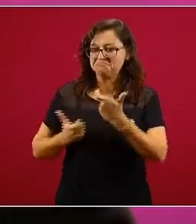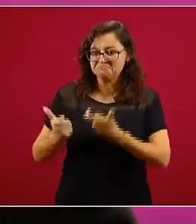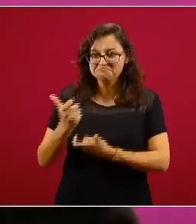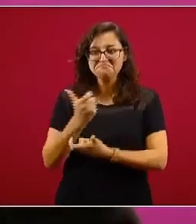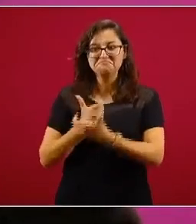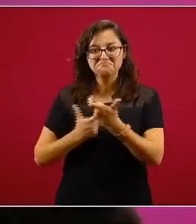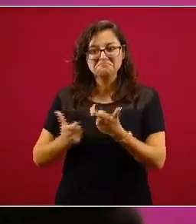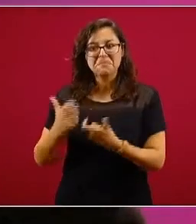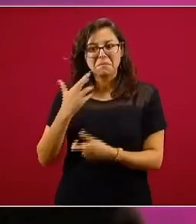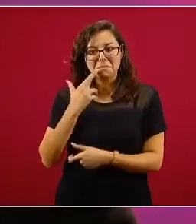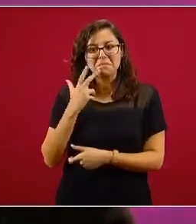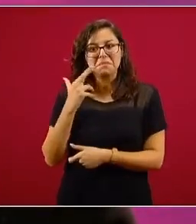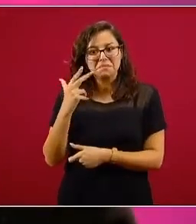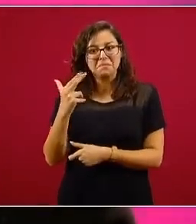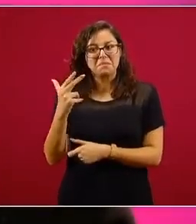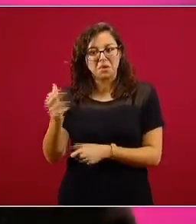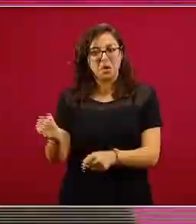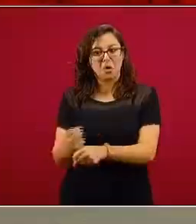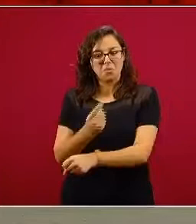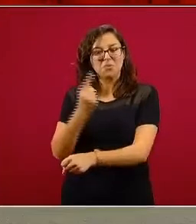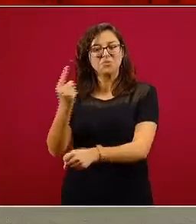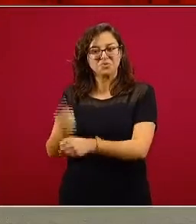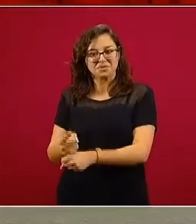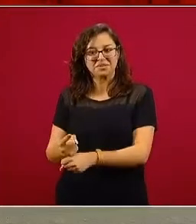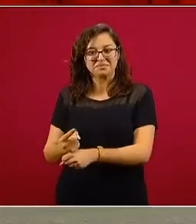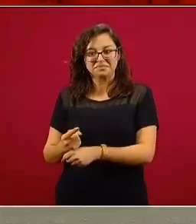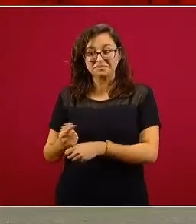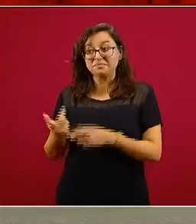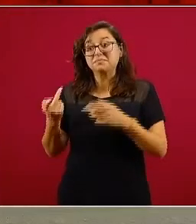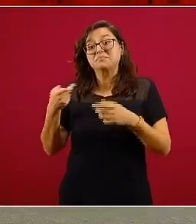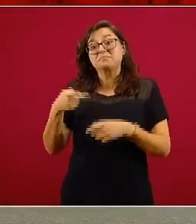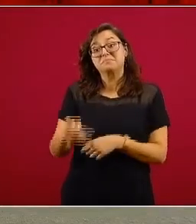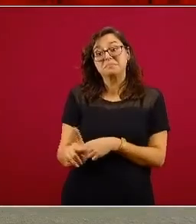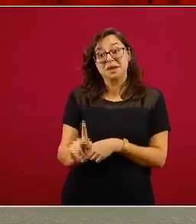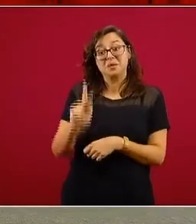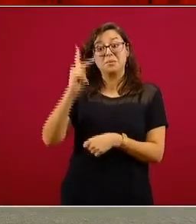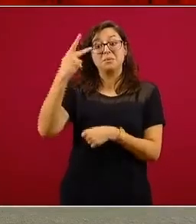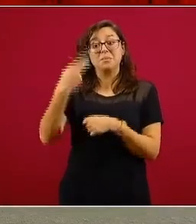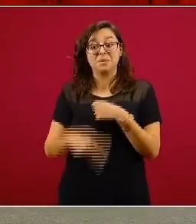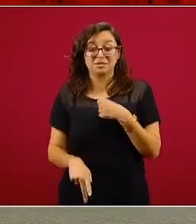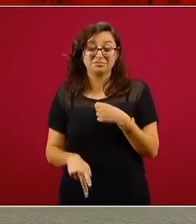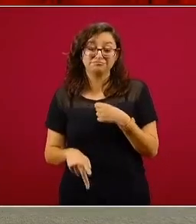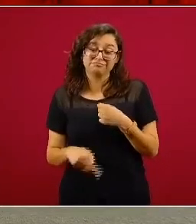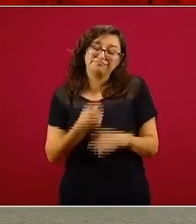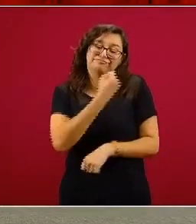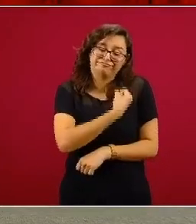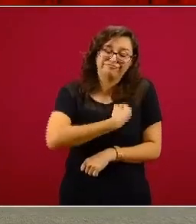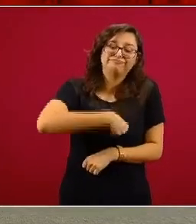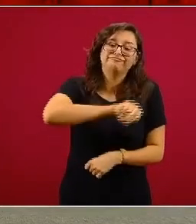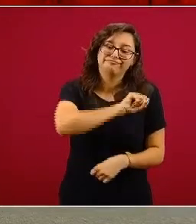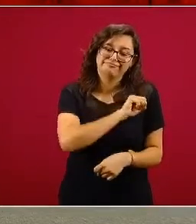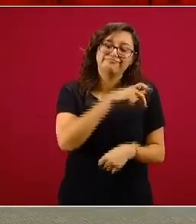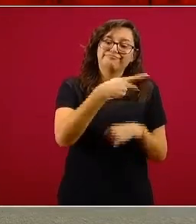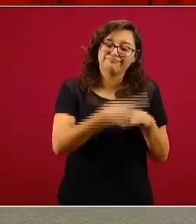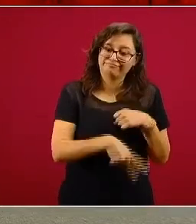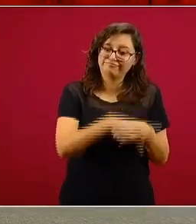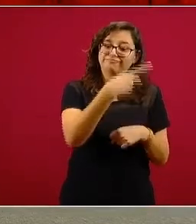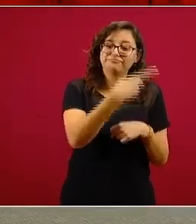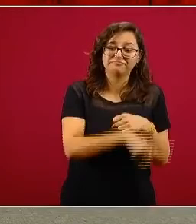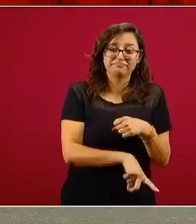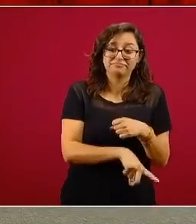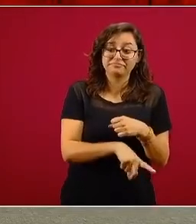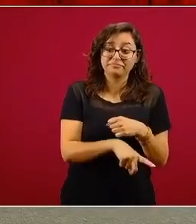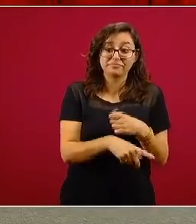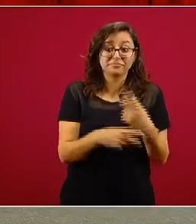de que se recupere la economía, con el riesgo de que se afecte directamente la salud. Y